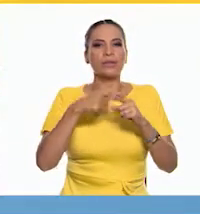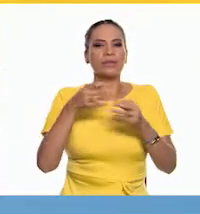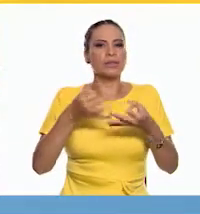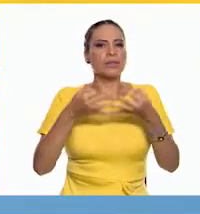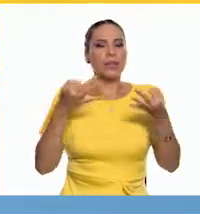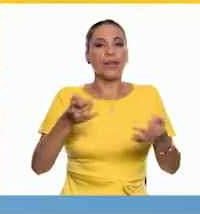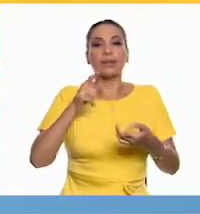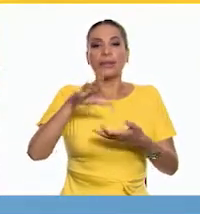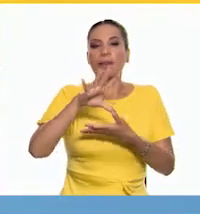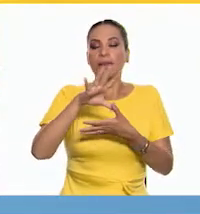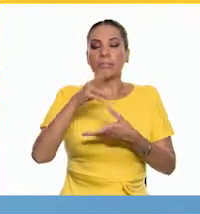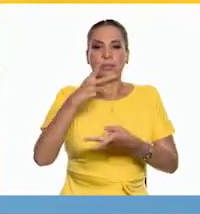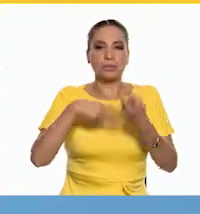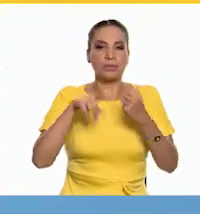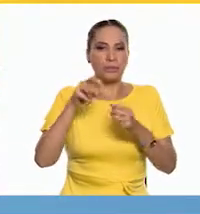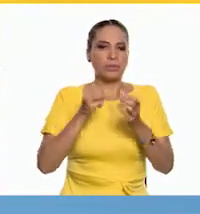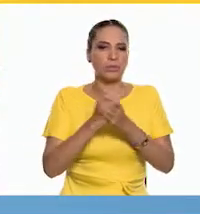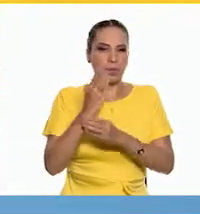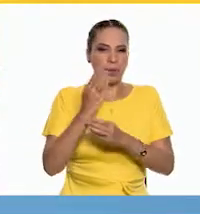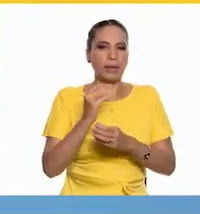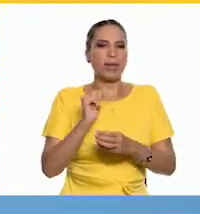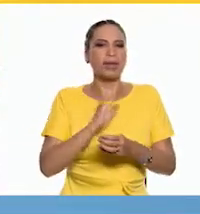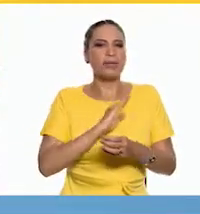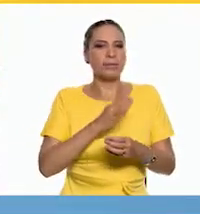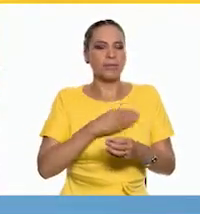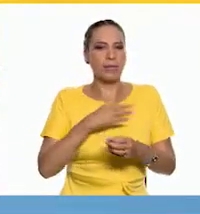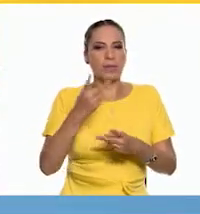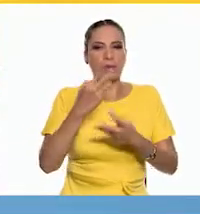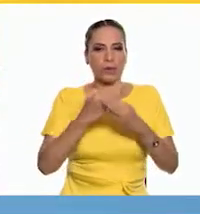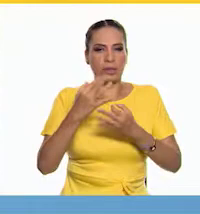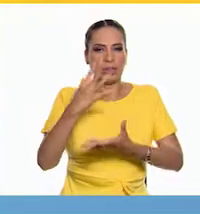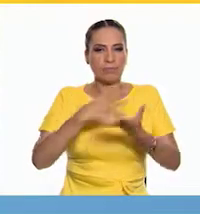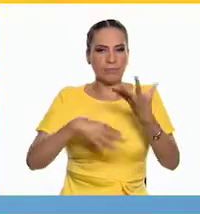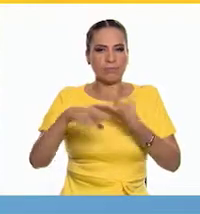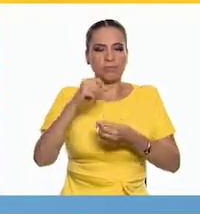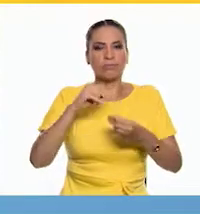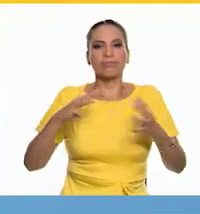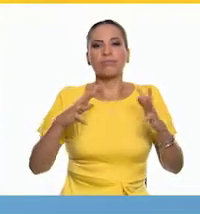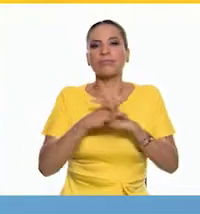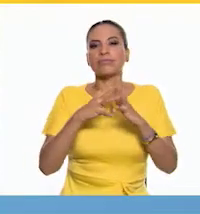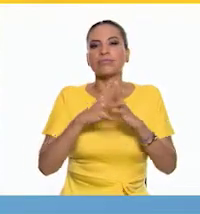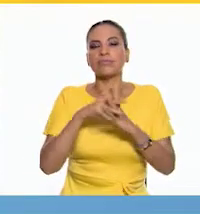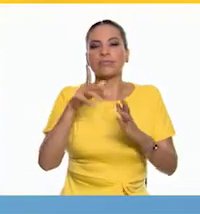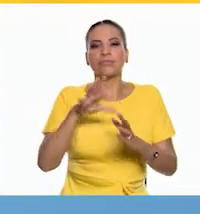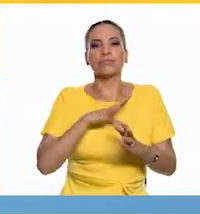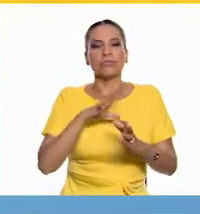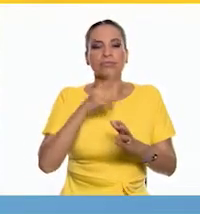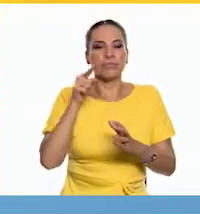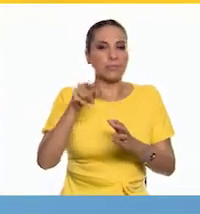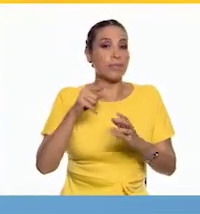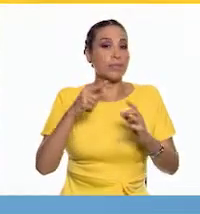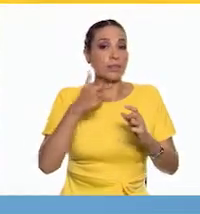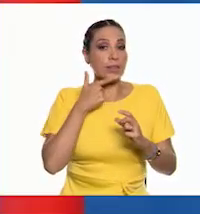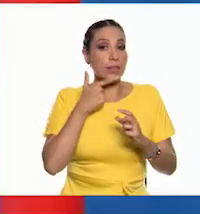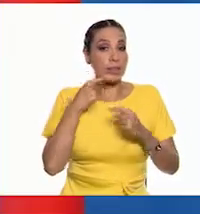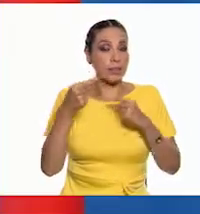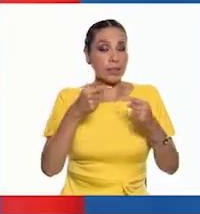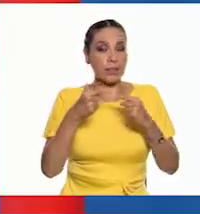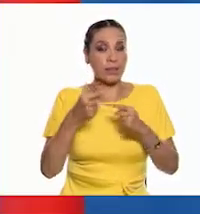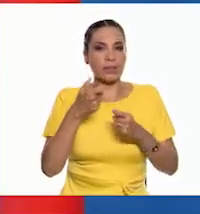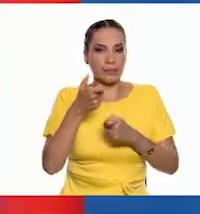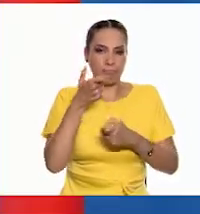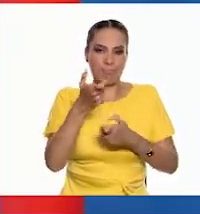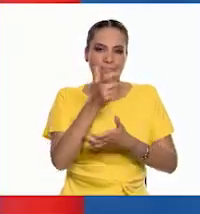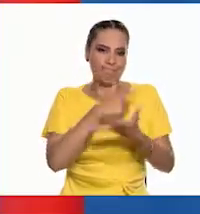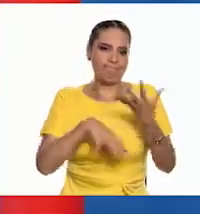territorios americanos, incluida Nueva España, estaban solventando la guerra que tenía España contra Inglaterra. Buena